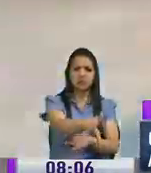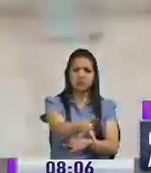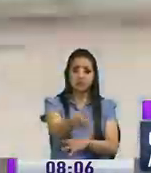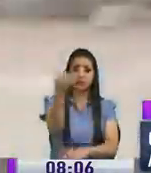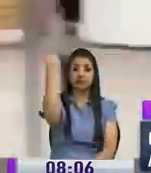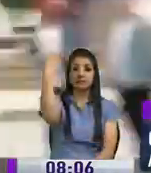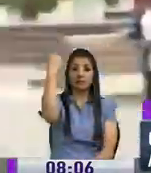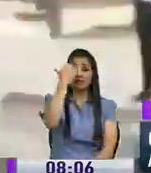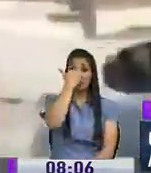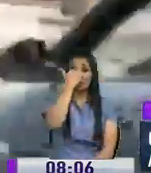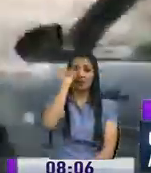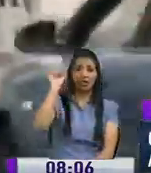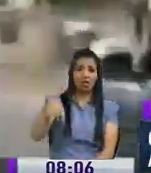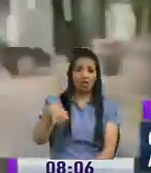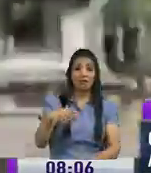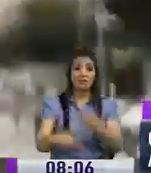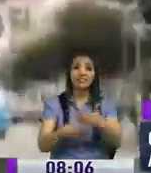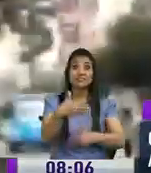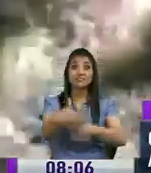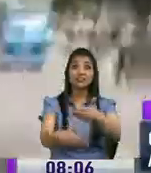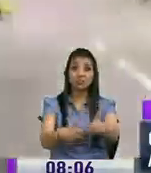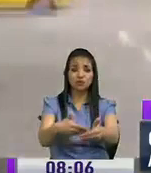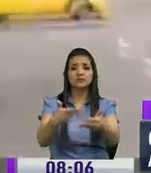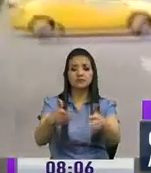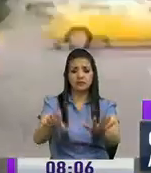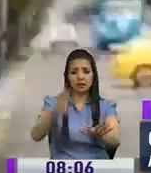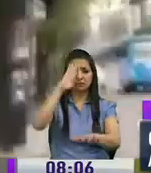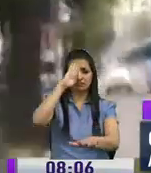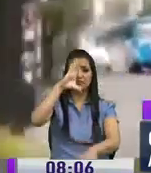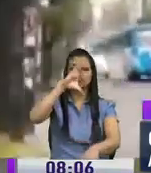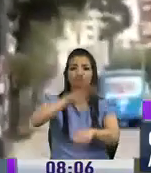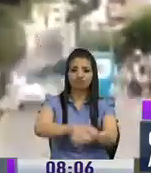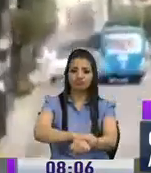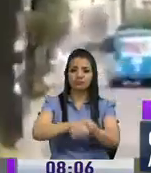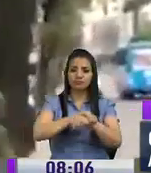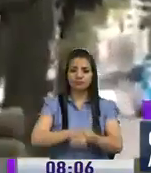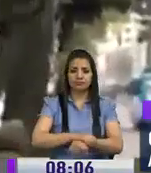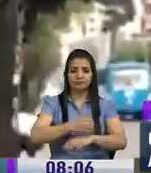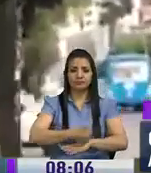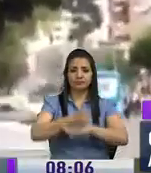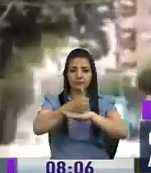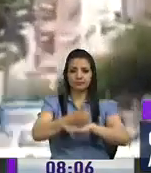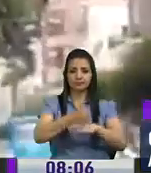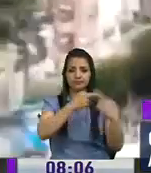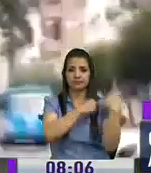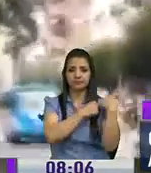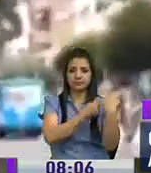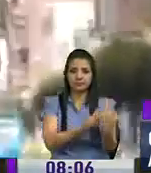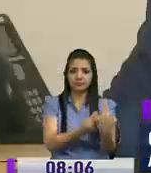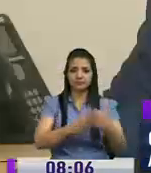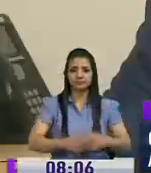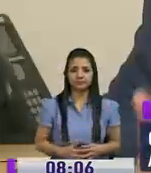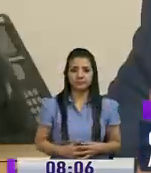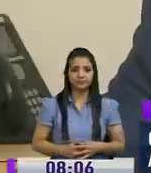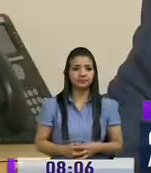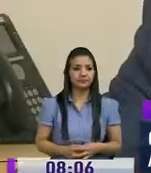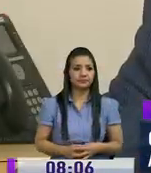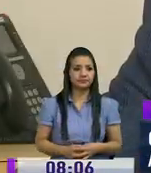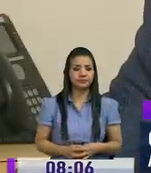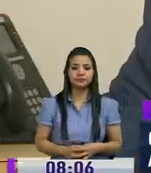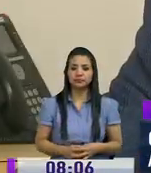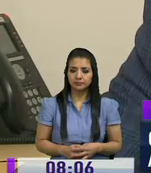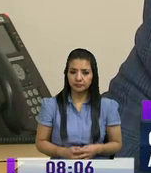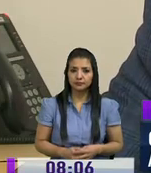rojo. Unas cuadras más adelante, la mujer fue detenida y puesta a órdenes de las autoridades. Nuestro